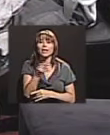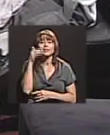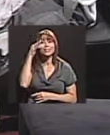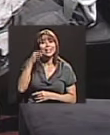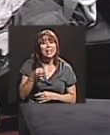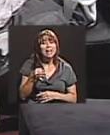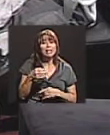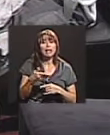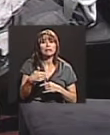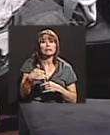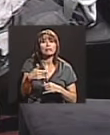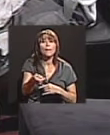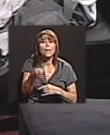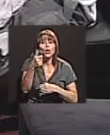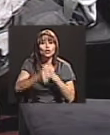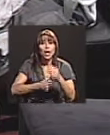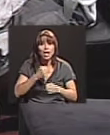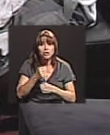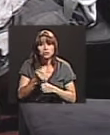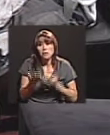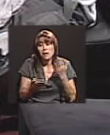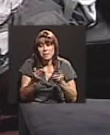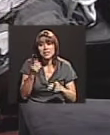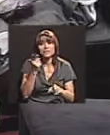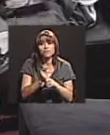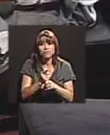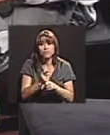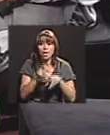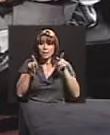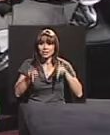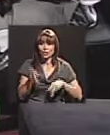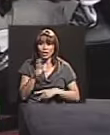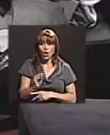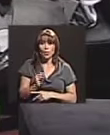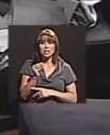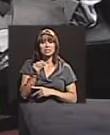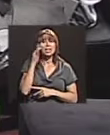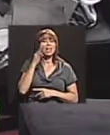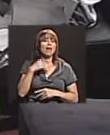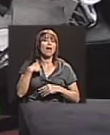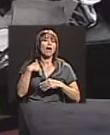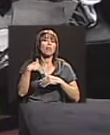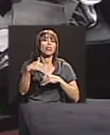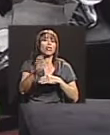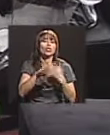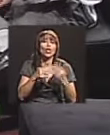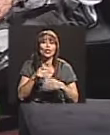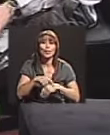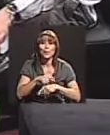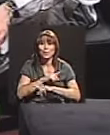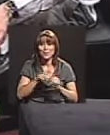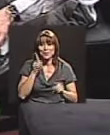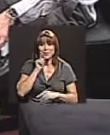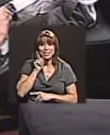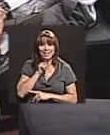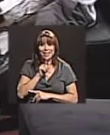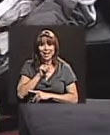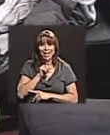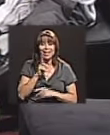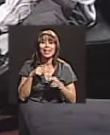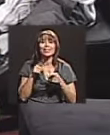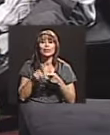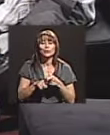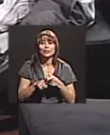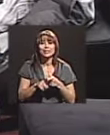quedan pocos años y probablemente tengan razón las personas que están jóvenes creen que tienen todo el tiempo del mundo y es mentira entonces solo termino para